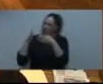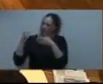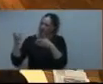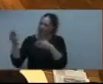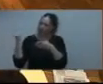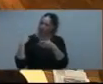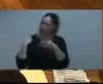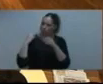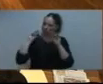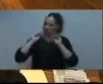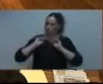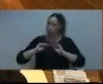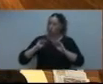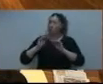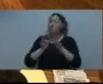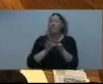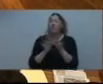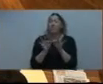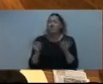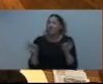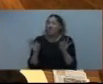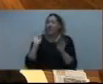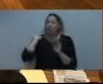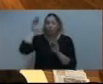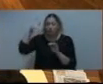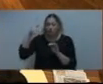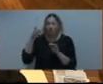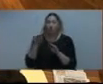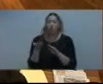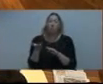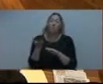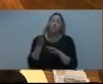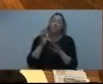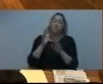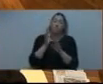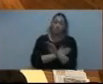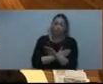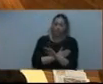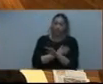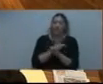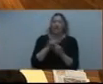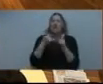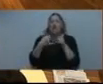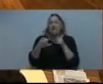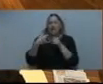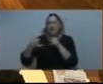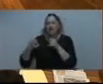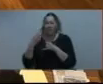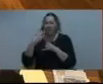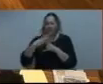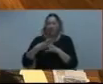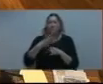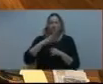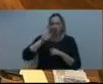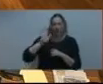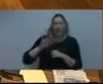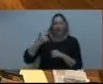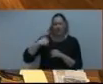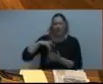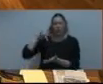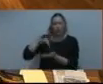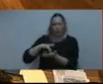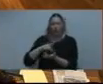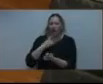por lo que se refiere a medidas de conservación del patrimonio prerrománico, va en tres líneas, como ya creo que en alguna ocasión tuve ocasión de